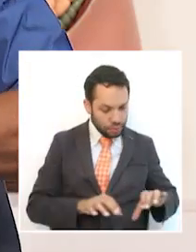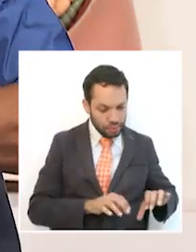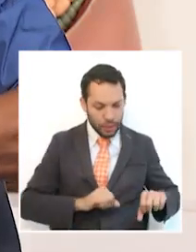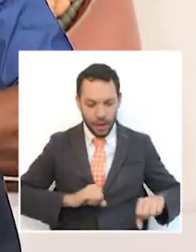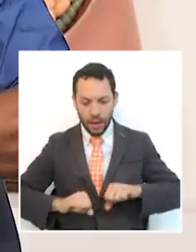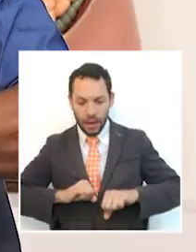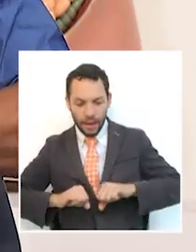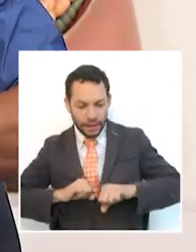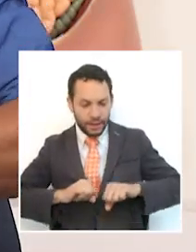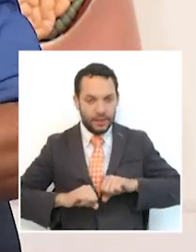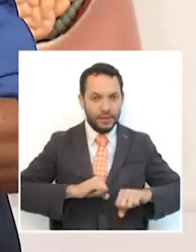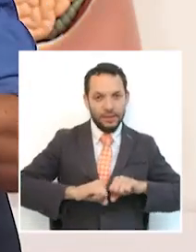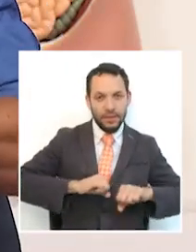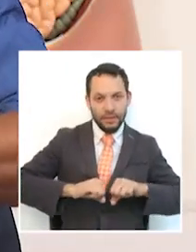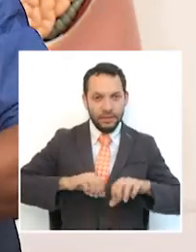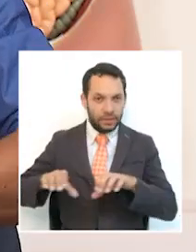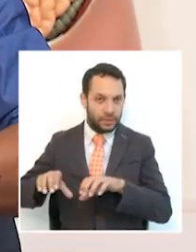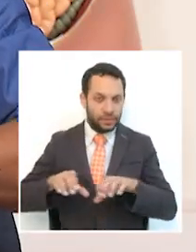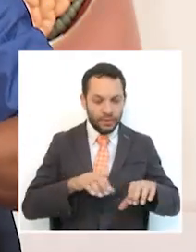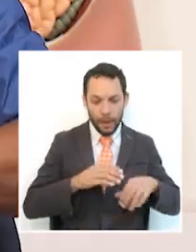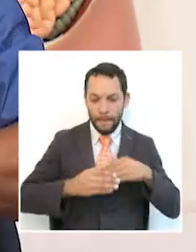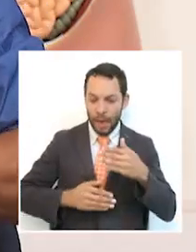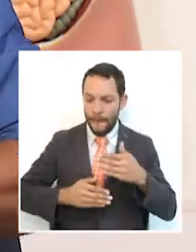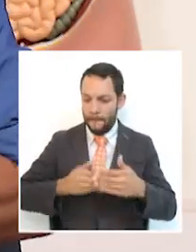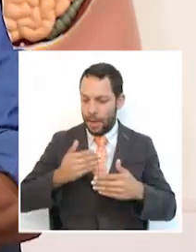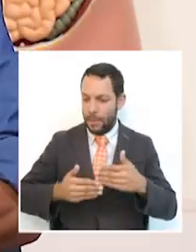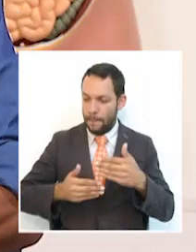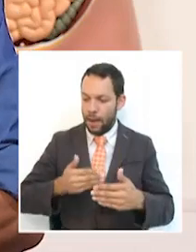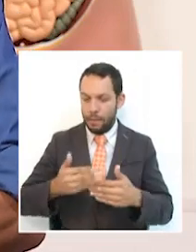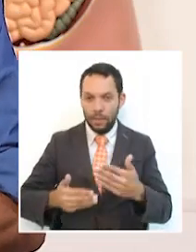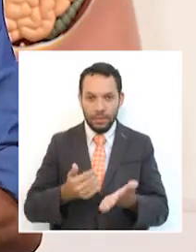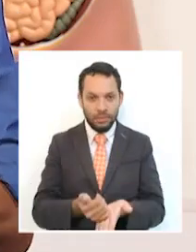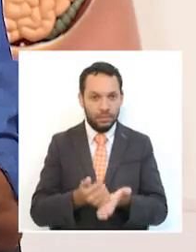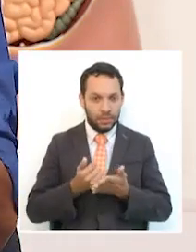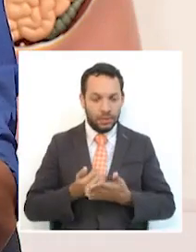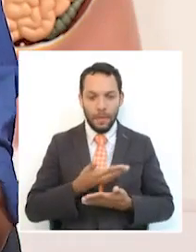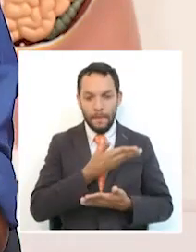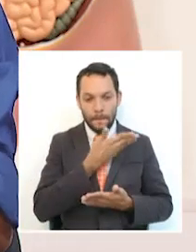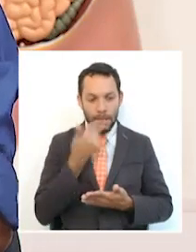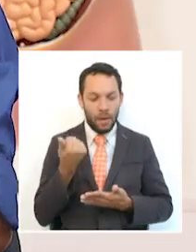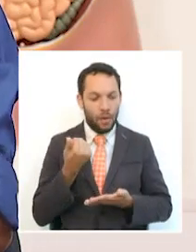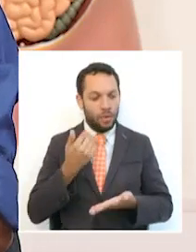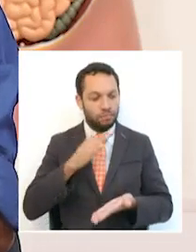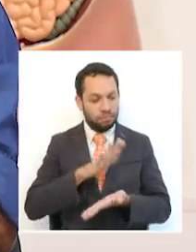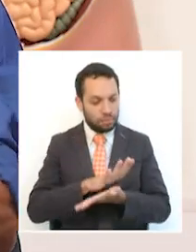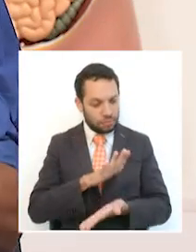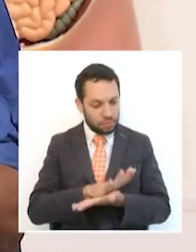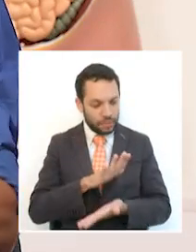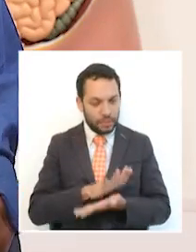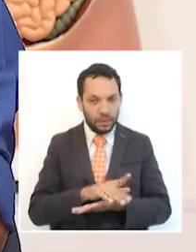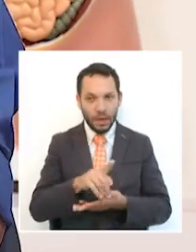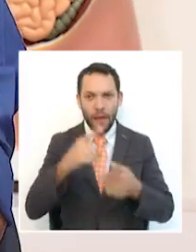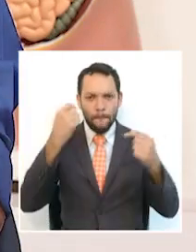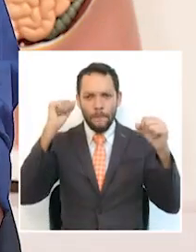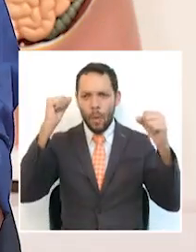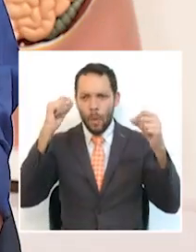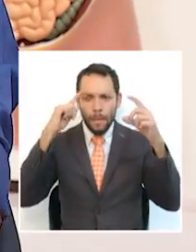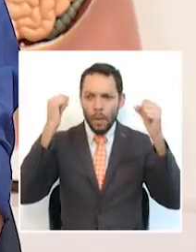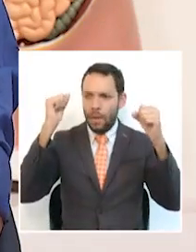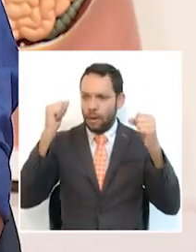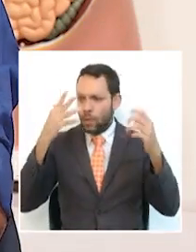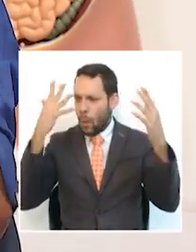ende roba tanta energía mientras el proceso de digestión roba mucha energía entonces no hay nada mental entonces todo lo ve oscuro hay diez minutos